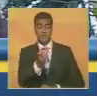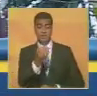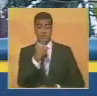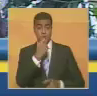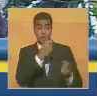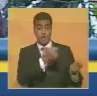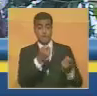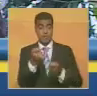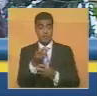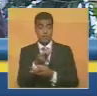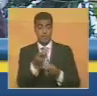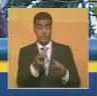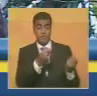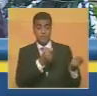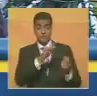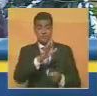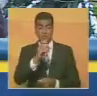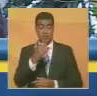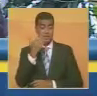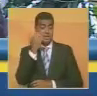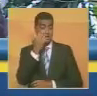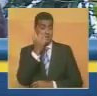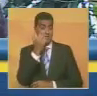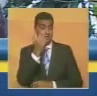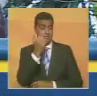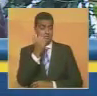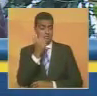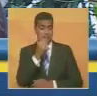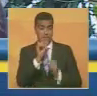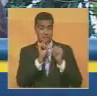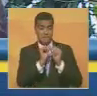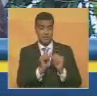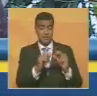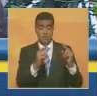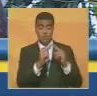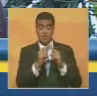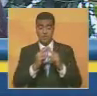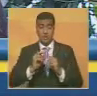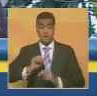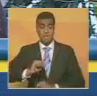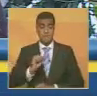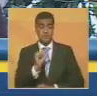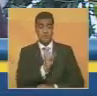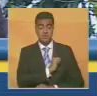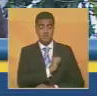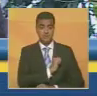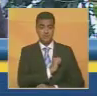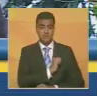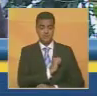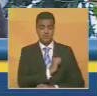aporte económico para comprar 50 radios a los vecinos de la comunidad y mantenerlos conectados con la policía de Chacao.